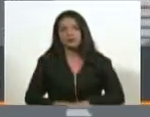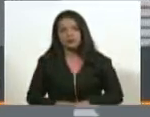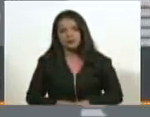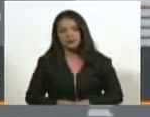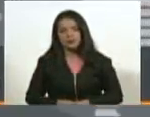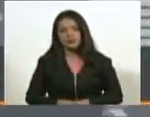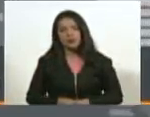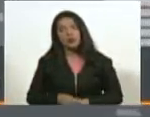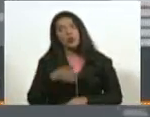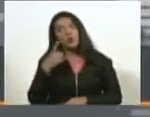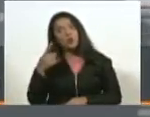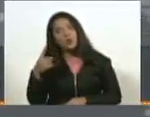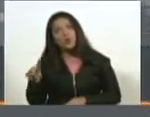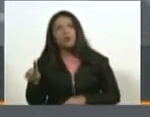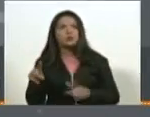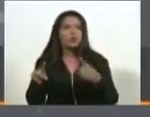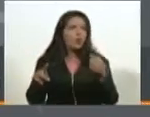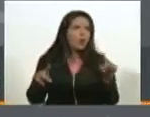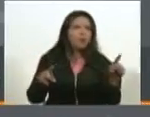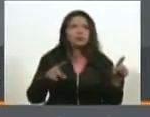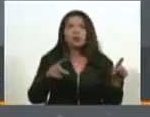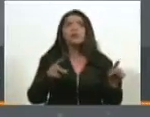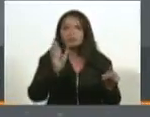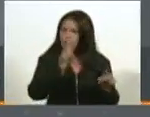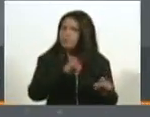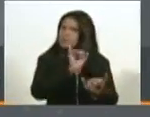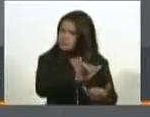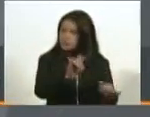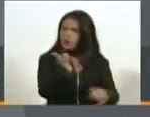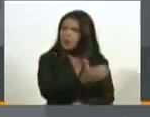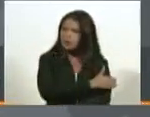hacia otros sectores también de la oposición.